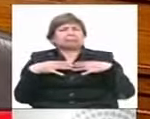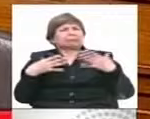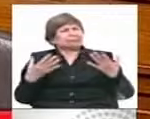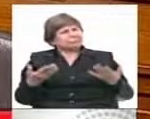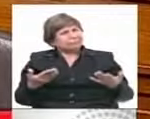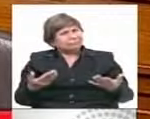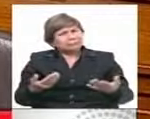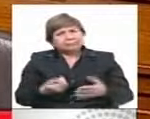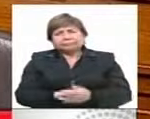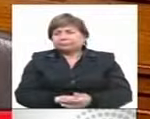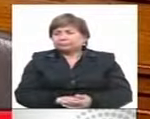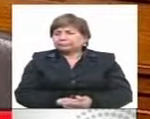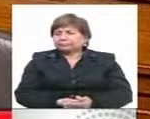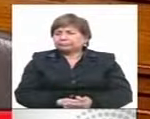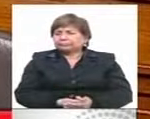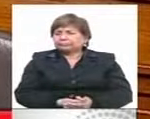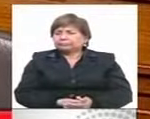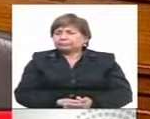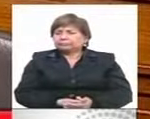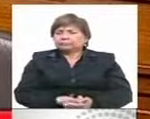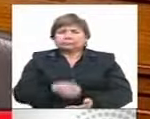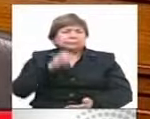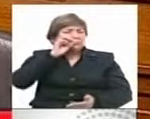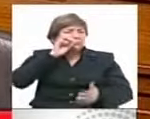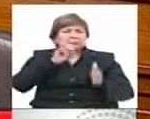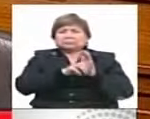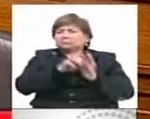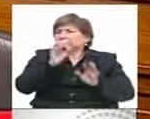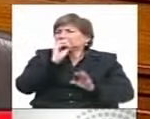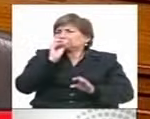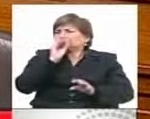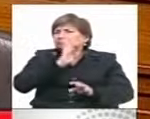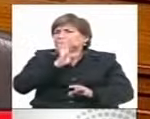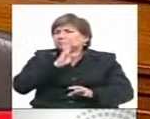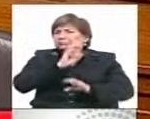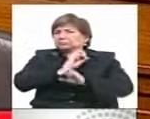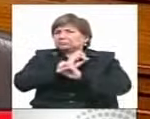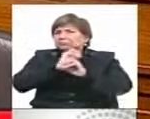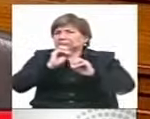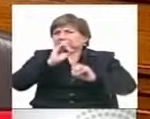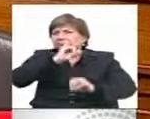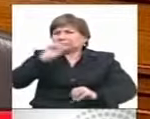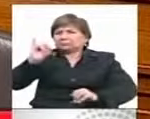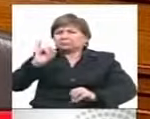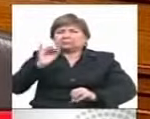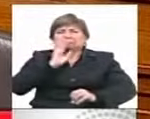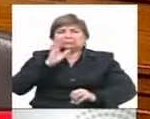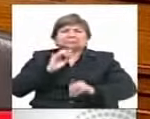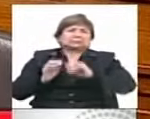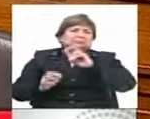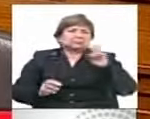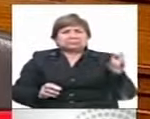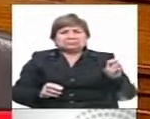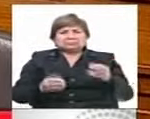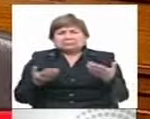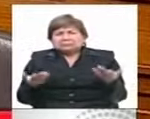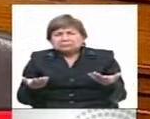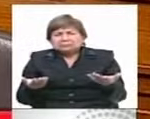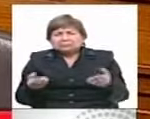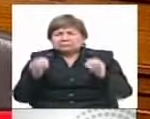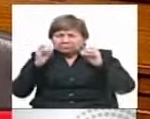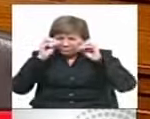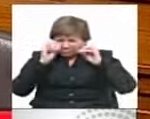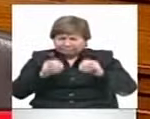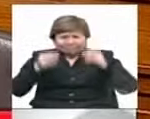Por ejemplo, de eso no habla nada ni nuestros hermanos de la izquierda ni los de la derecha.